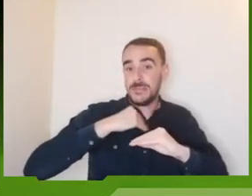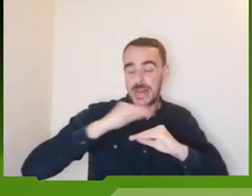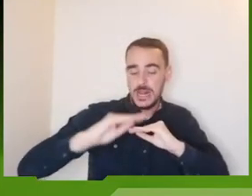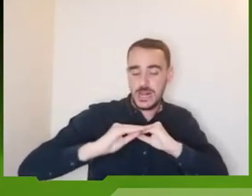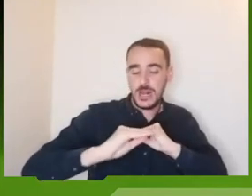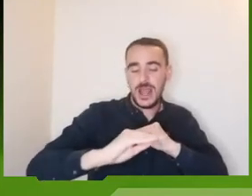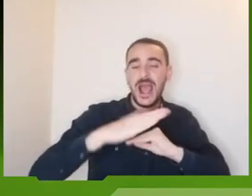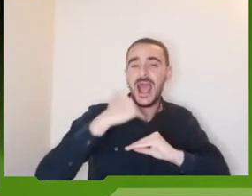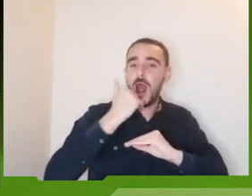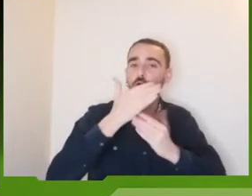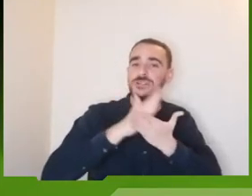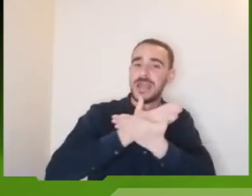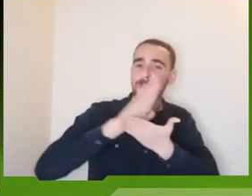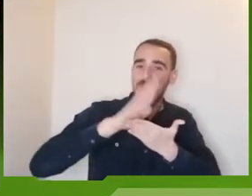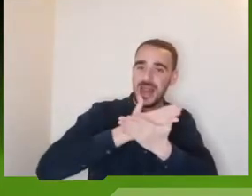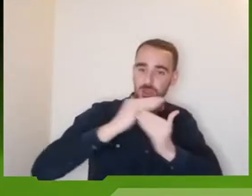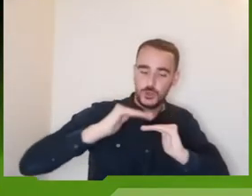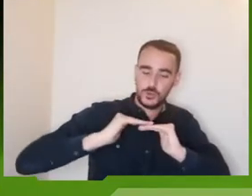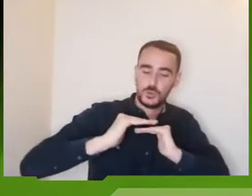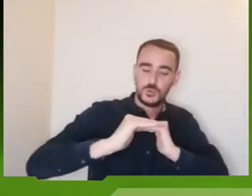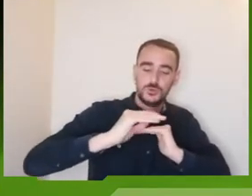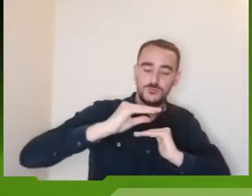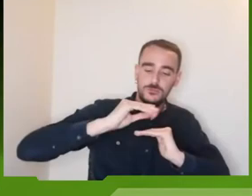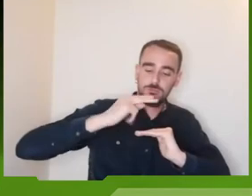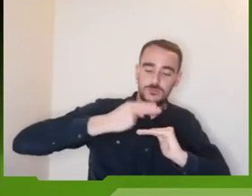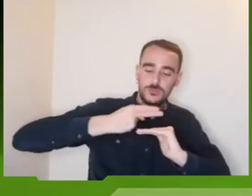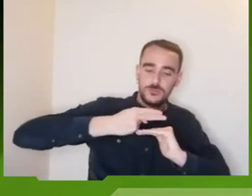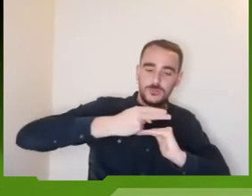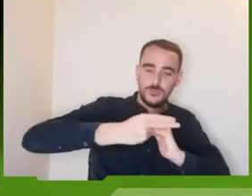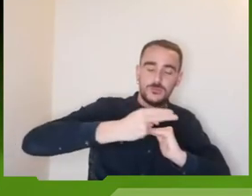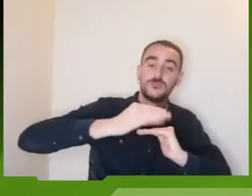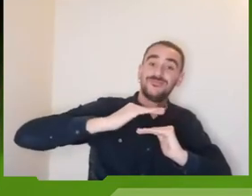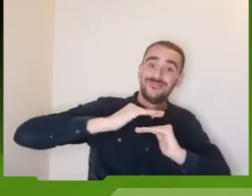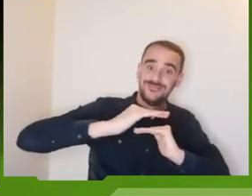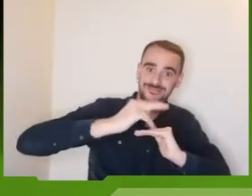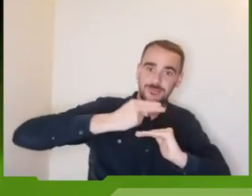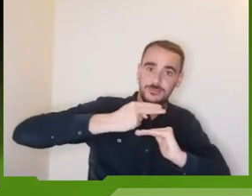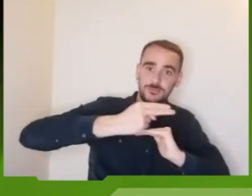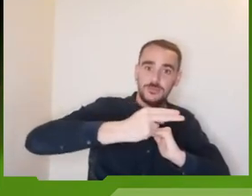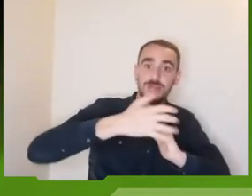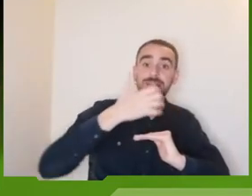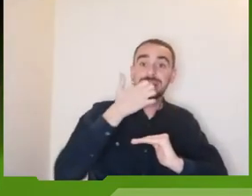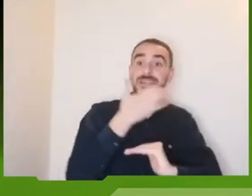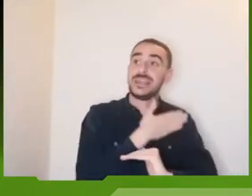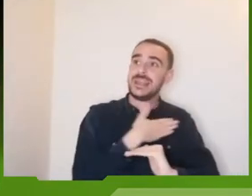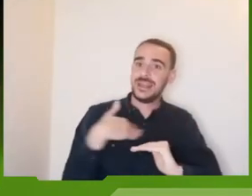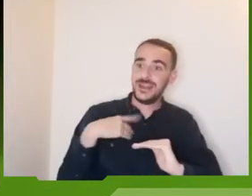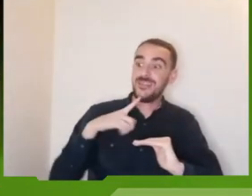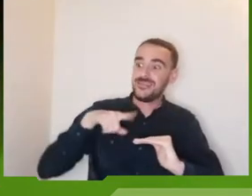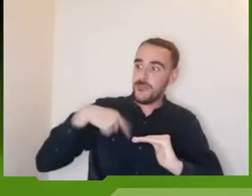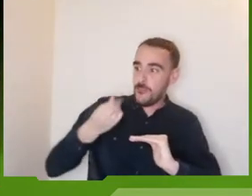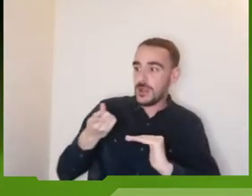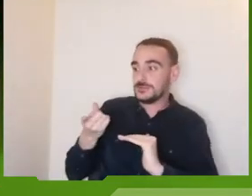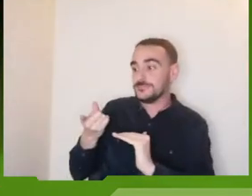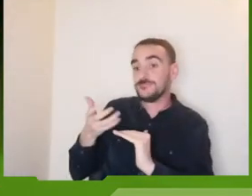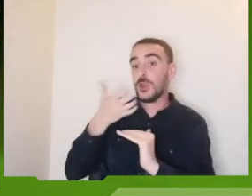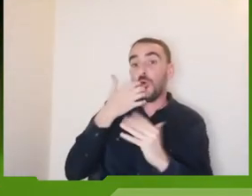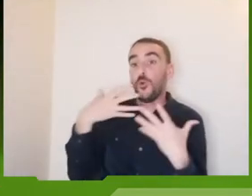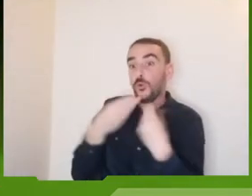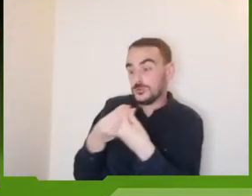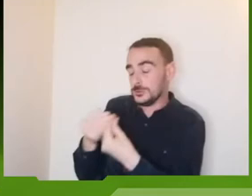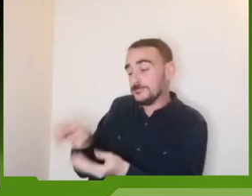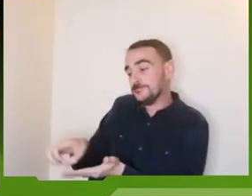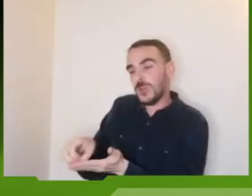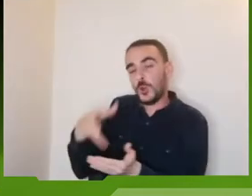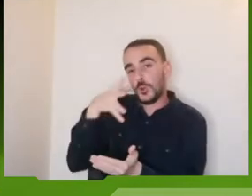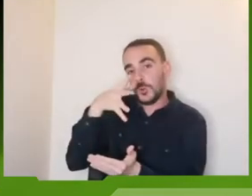queréis freír solo cuatro y en el tupper hay 10, no podréis separarlas porque estarán congeladas juntas. Eso